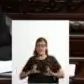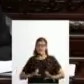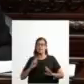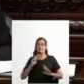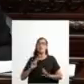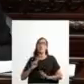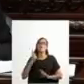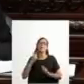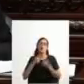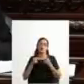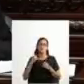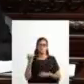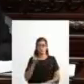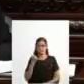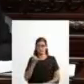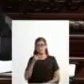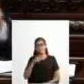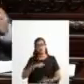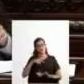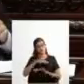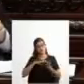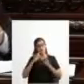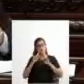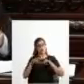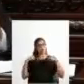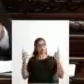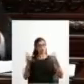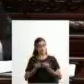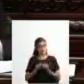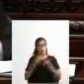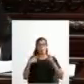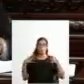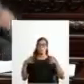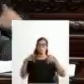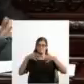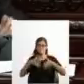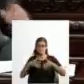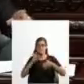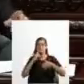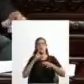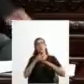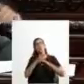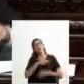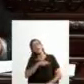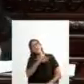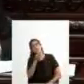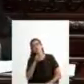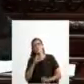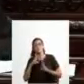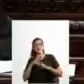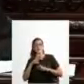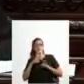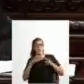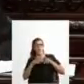principios debe interpelar la sociedad en nombre de un nosotros de un tipo universal y en contra de un ellos de tipo particular